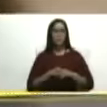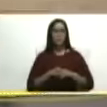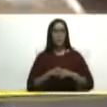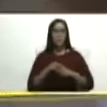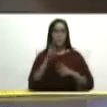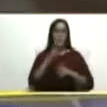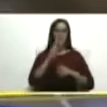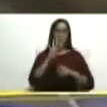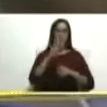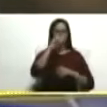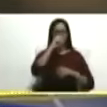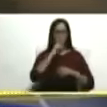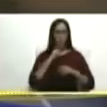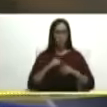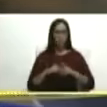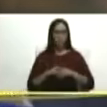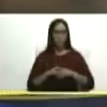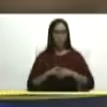24 años.